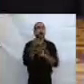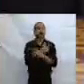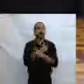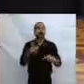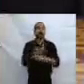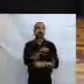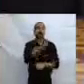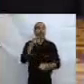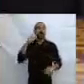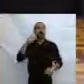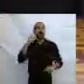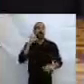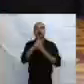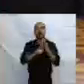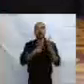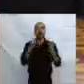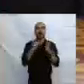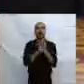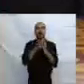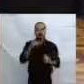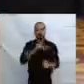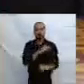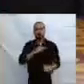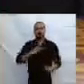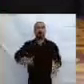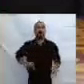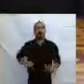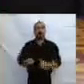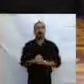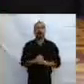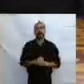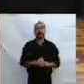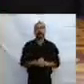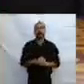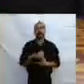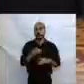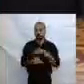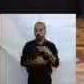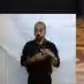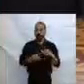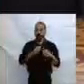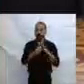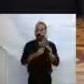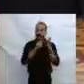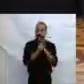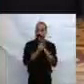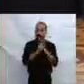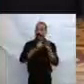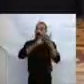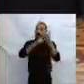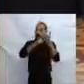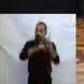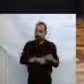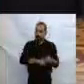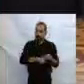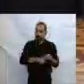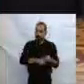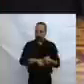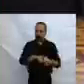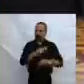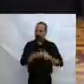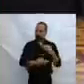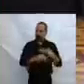Soberano de Puebla, la Ley Orgánica Municipal, el Código Reglamentario para el Municipio de Puebla y demás cuerpos